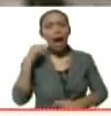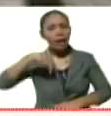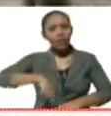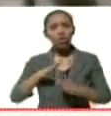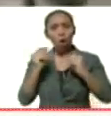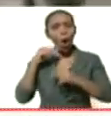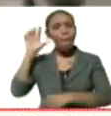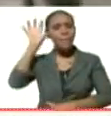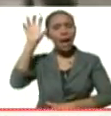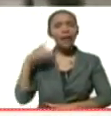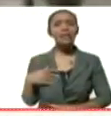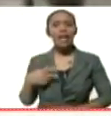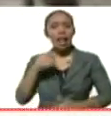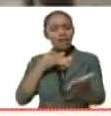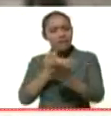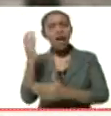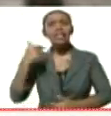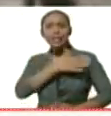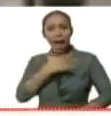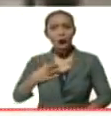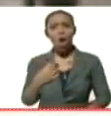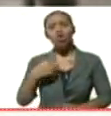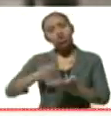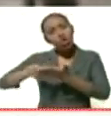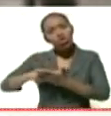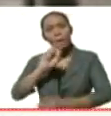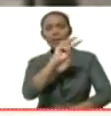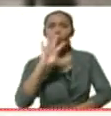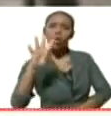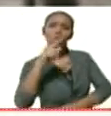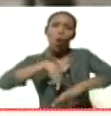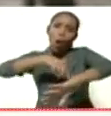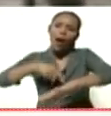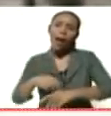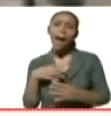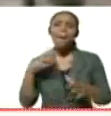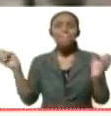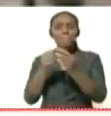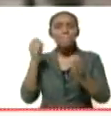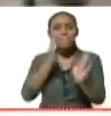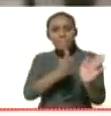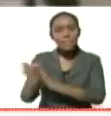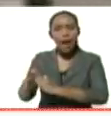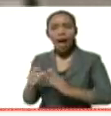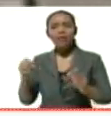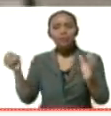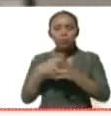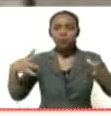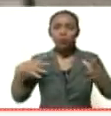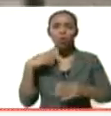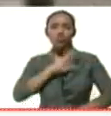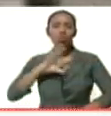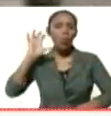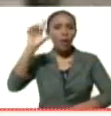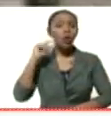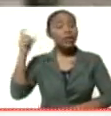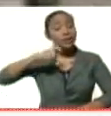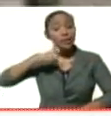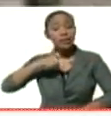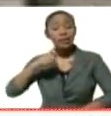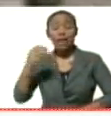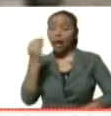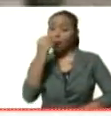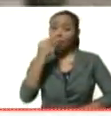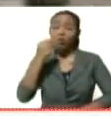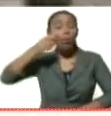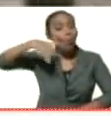Atención, Lealtillería. Quiero soluciones en 24 horas para el plan de la Feria del Campo Soberano y la proteína que necesita el pueblo. Ese es nuestro